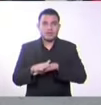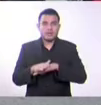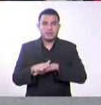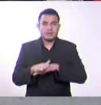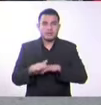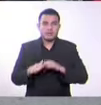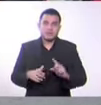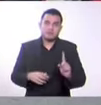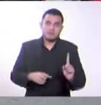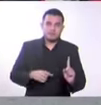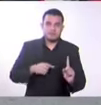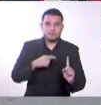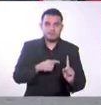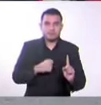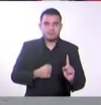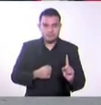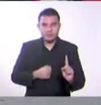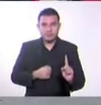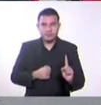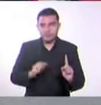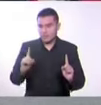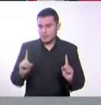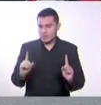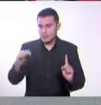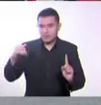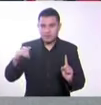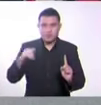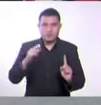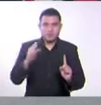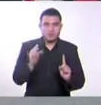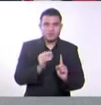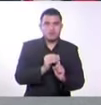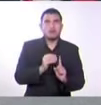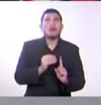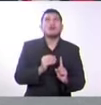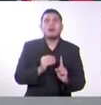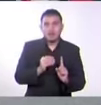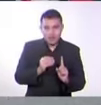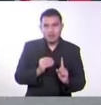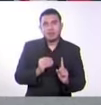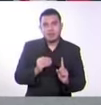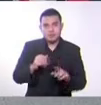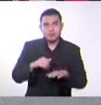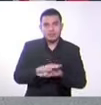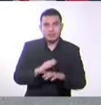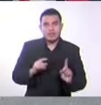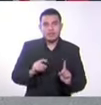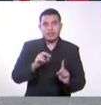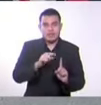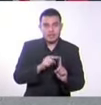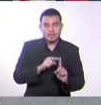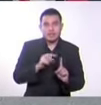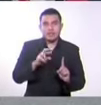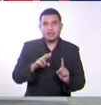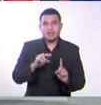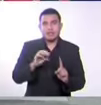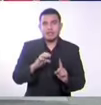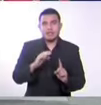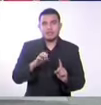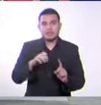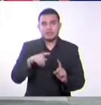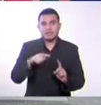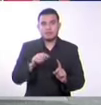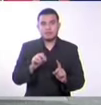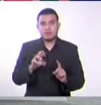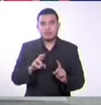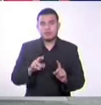o el siguiente paso es que alguien recibe ese mensaje. Es la persona, es el receptor. Muy bien, o sea que en este